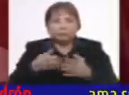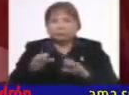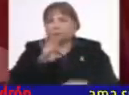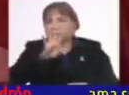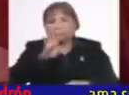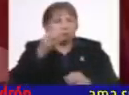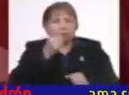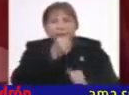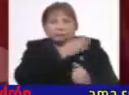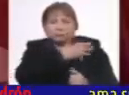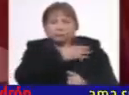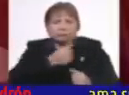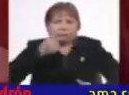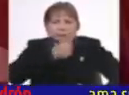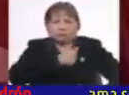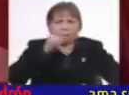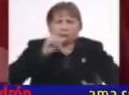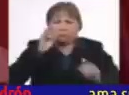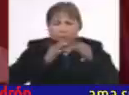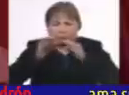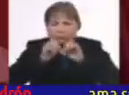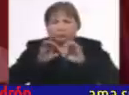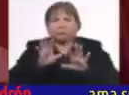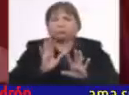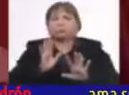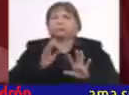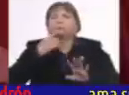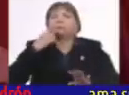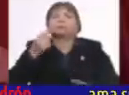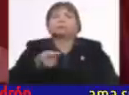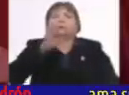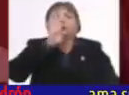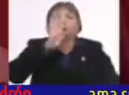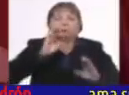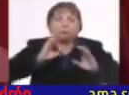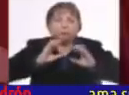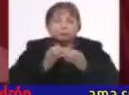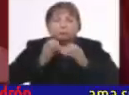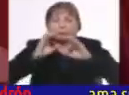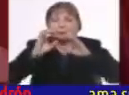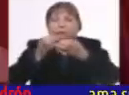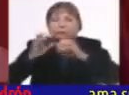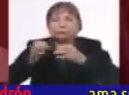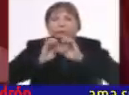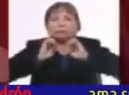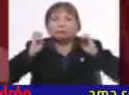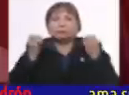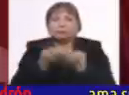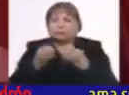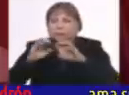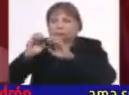cuatro oficiales y eso debo dejarlo clarísimo son cuatro componentes son cuatro equipos